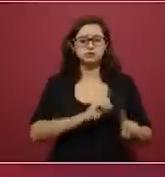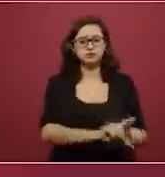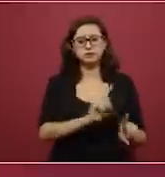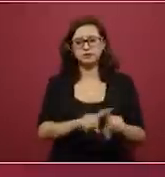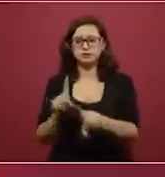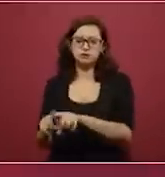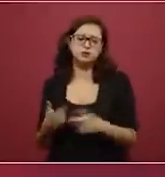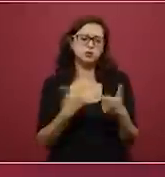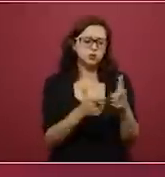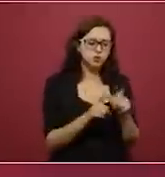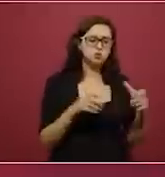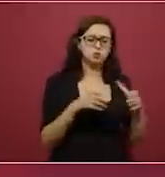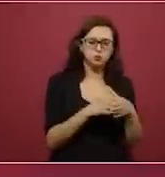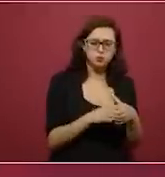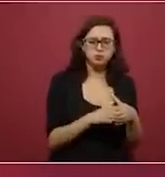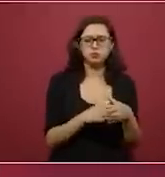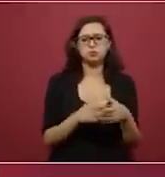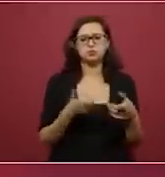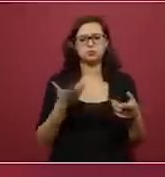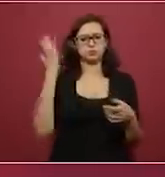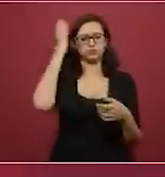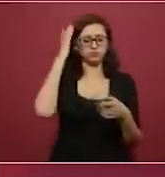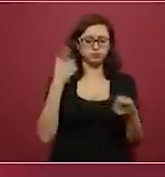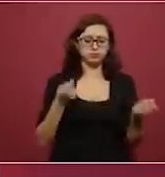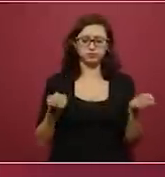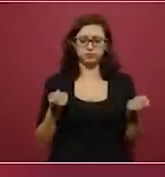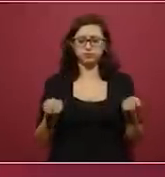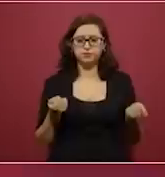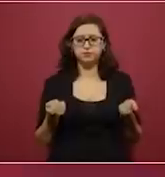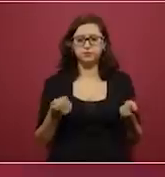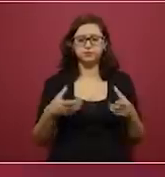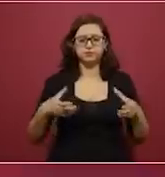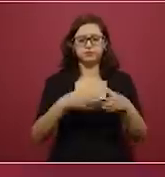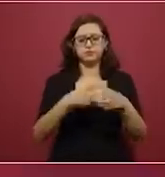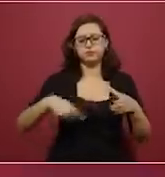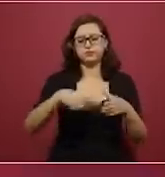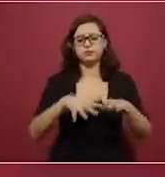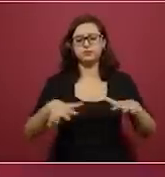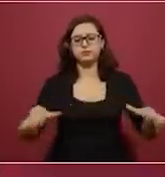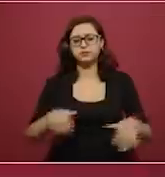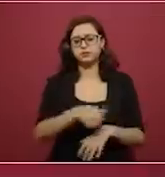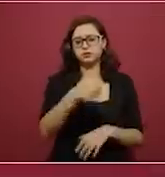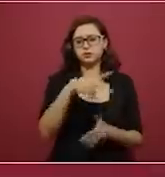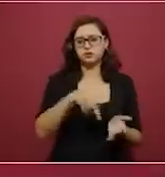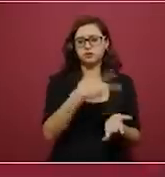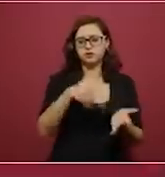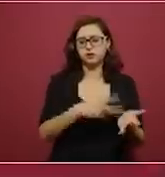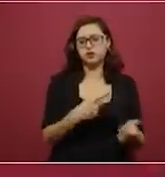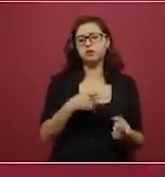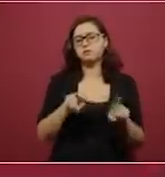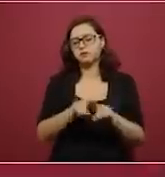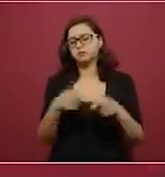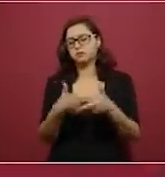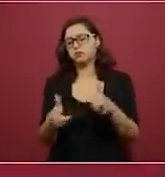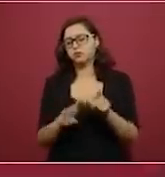unidades pequeñas como ande el batallón de infantería de marina número 11 dos veces el batallón de